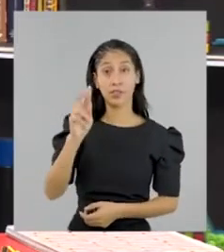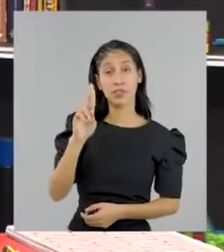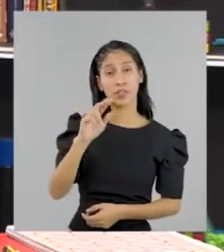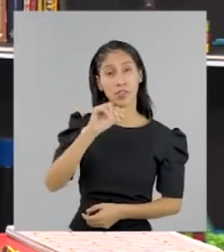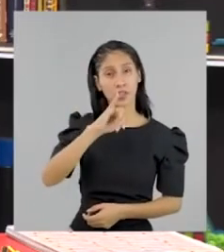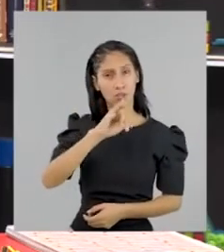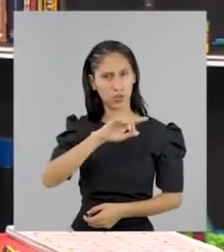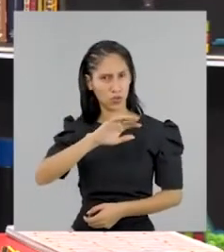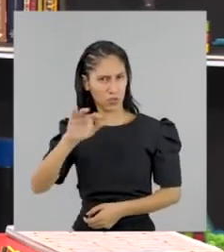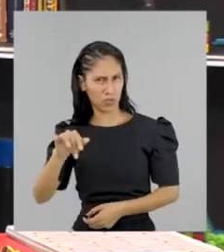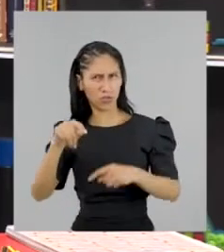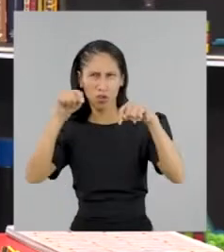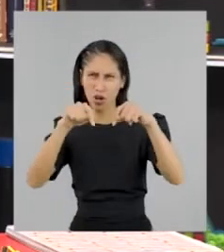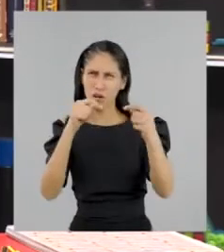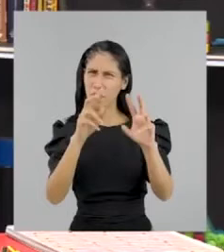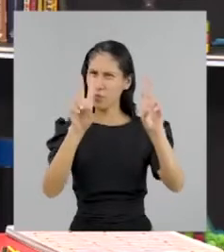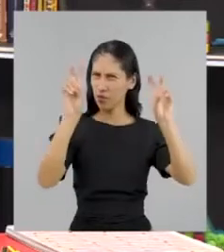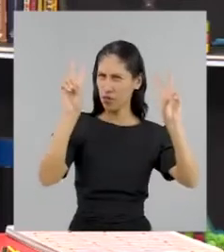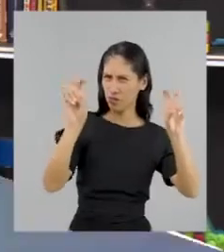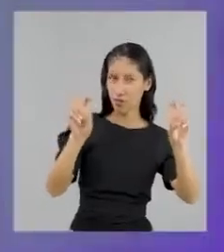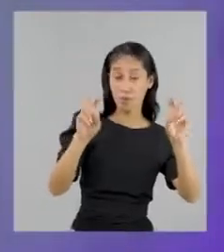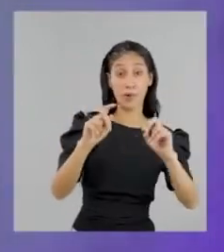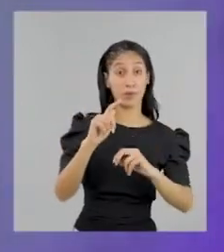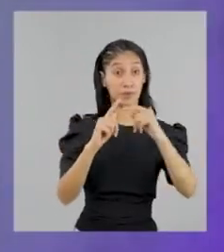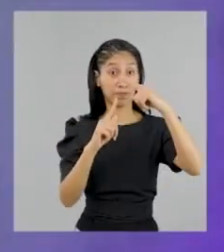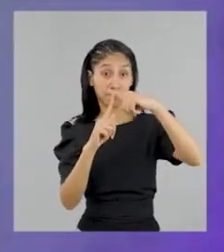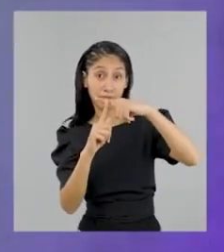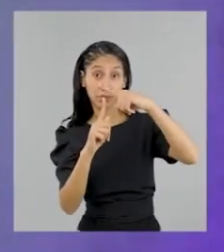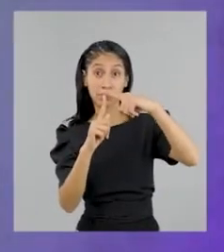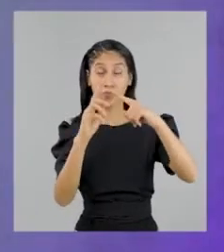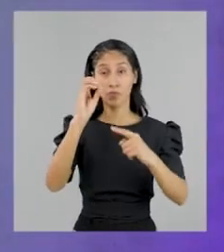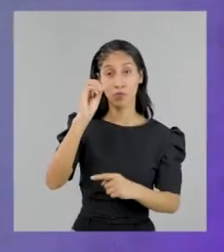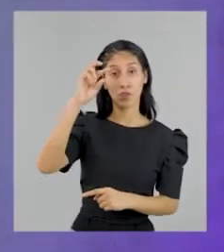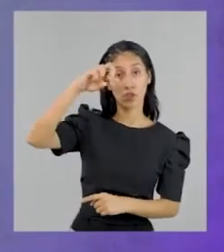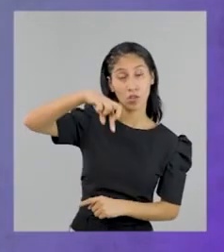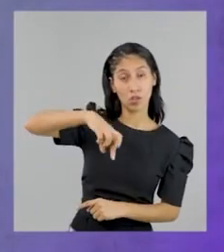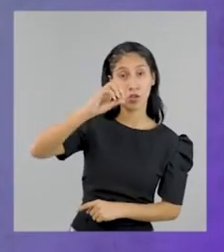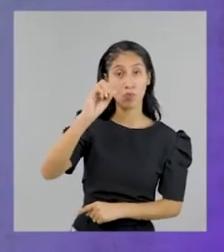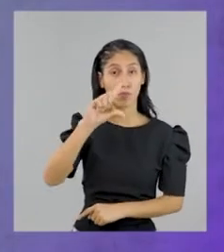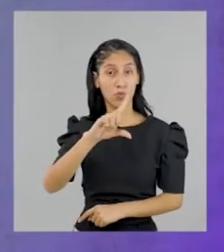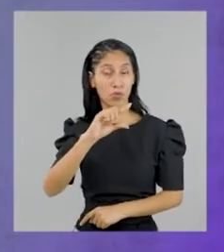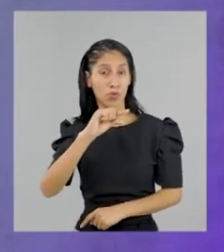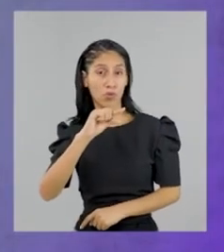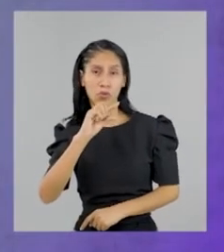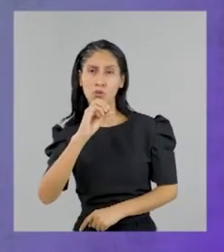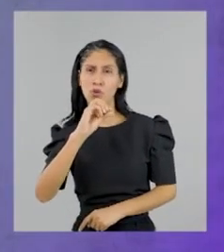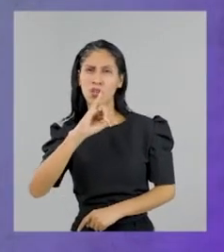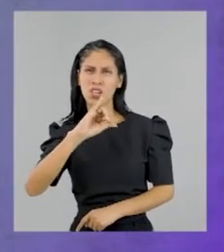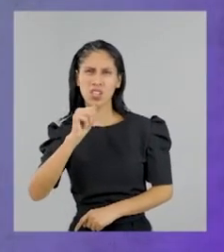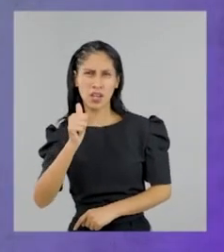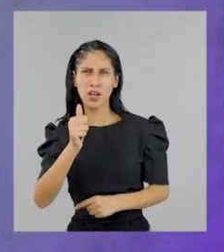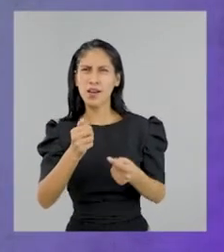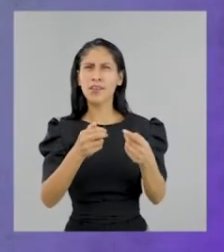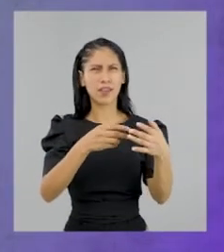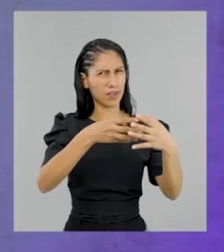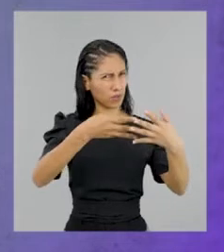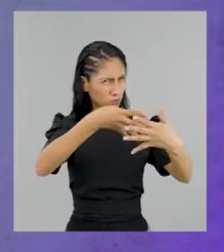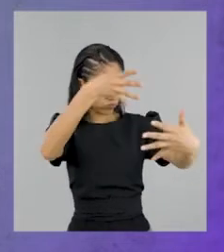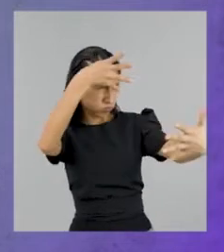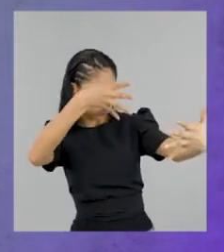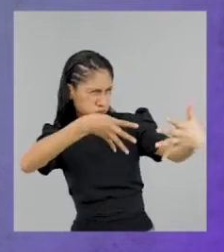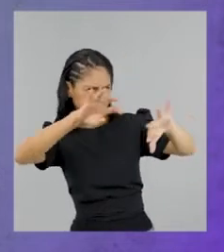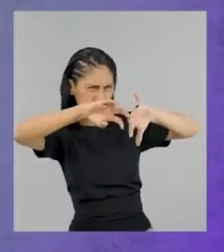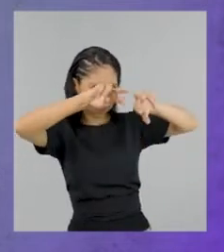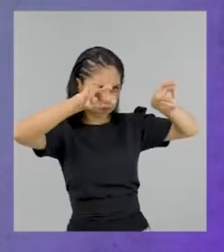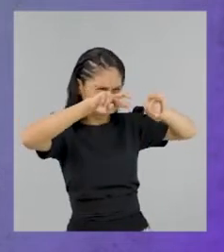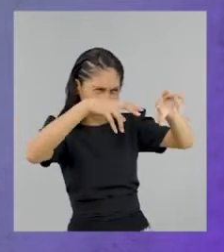Hablemos un poco de la topología. Es una rama de la matemática que estudia las propiedades de los cuerpos geométricos